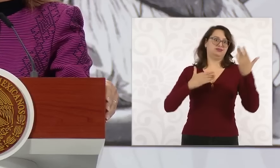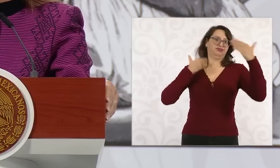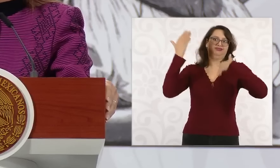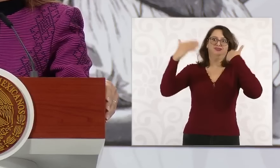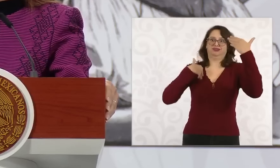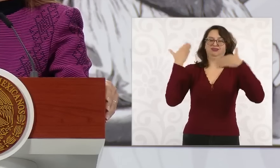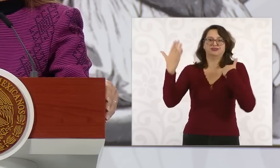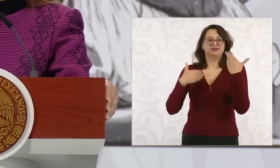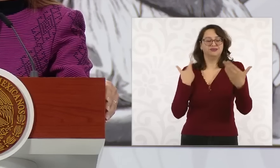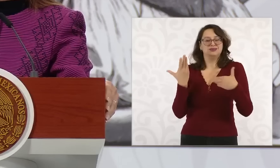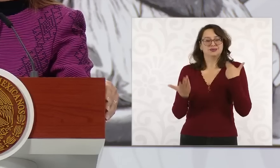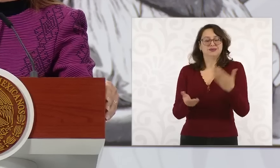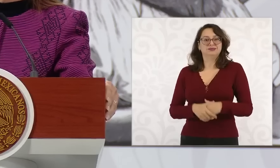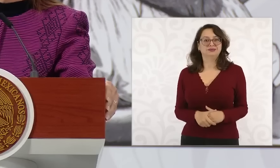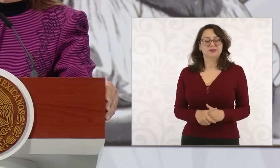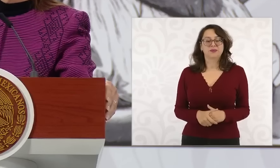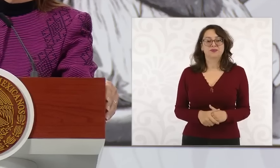celebrar. ¿Qué